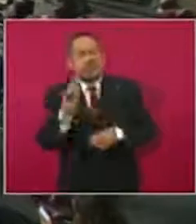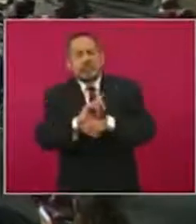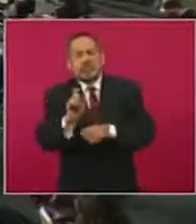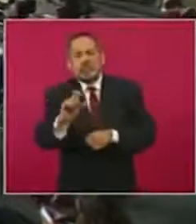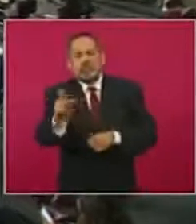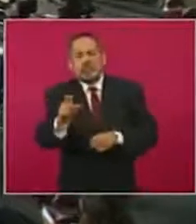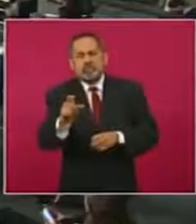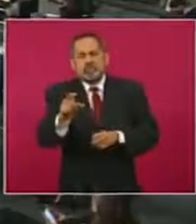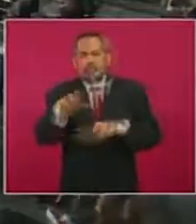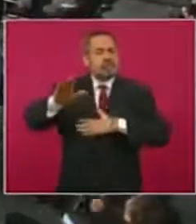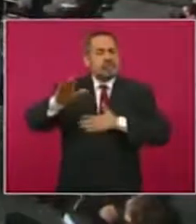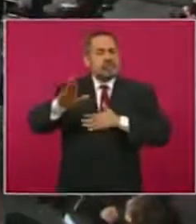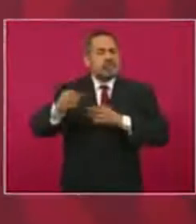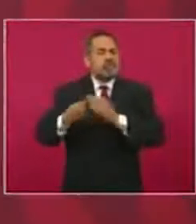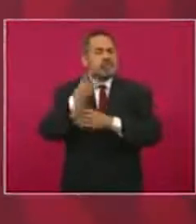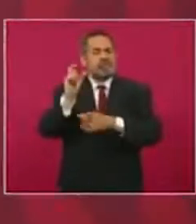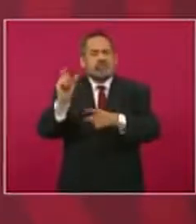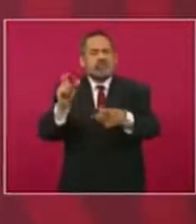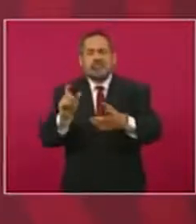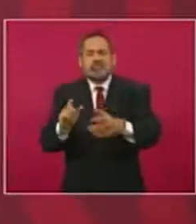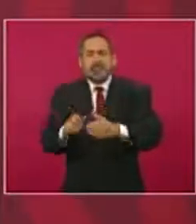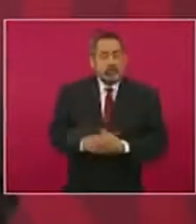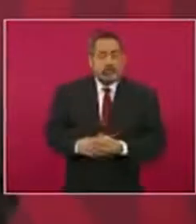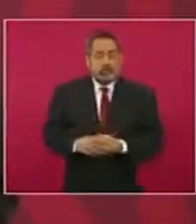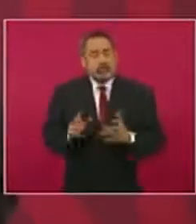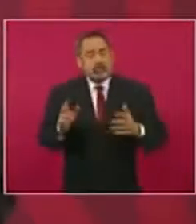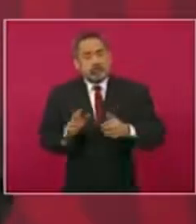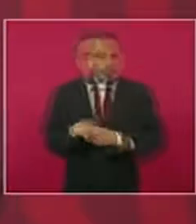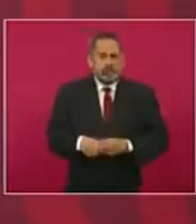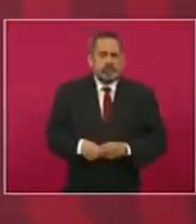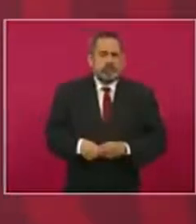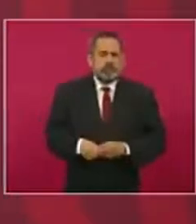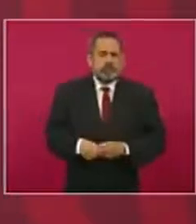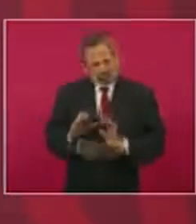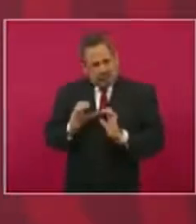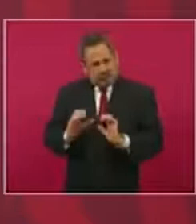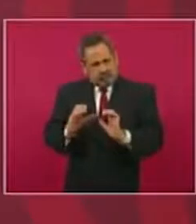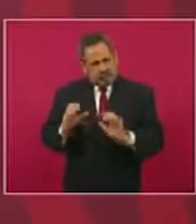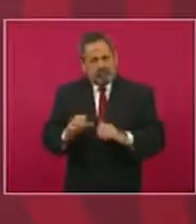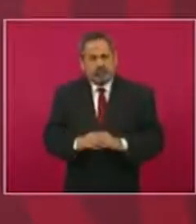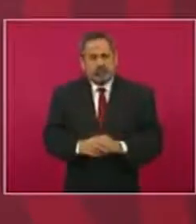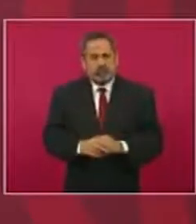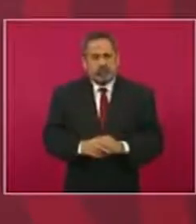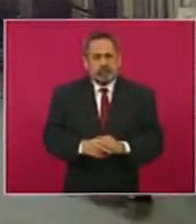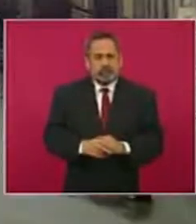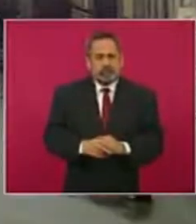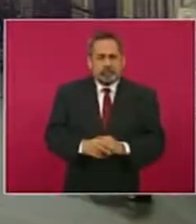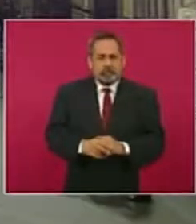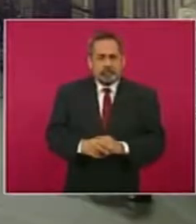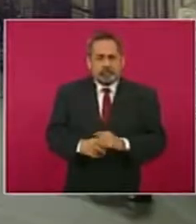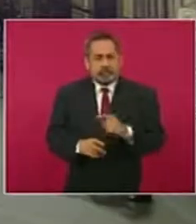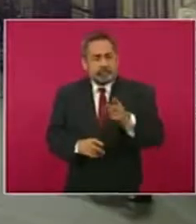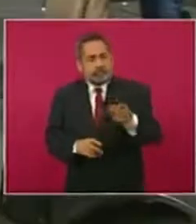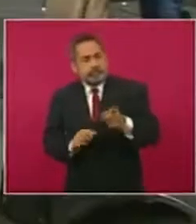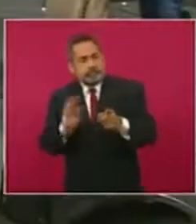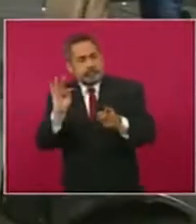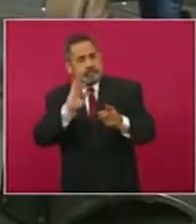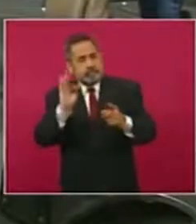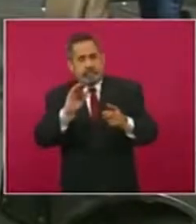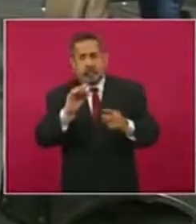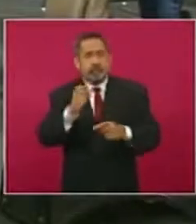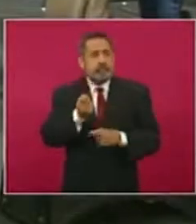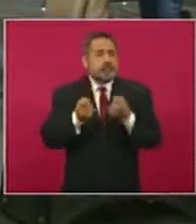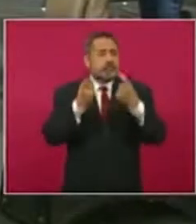¿Cuándo es la toma de posesión? Hoy. ¿Ah, hoy? No sabía. Sería una imprudencia que no fuera